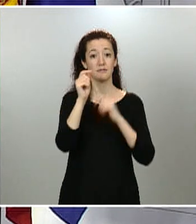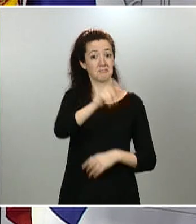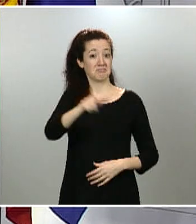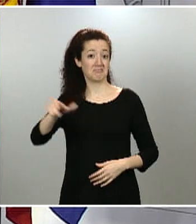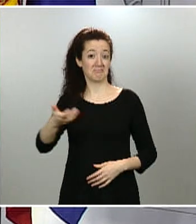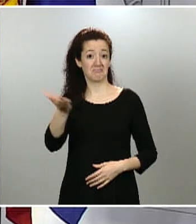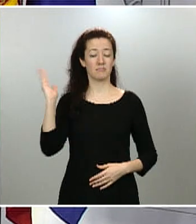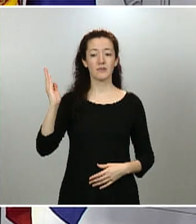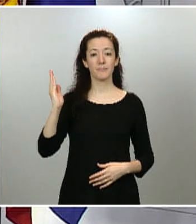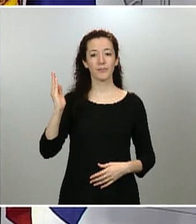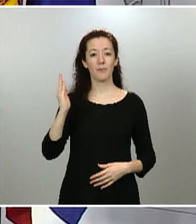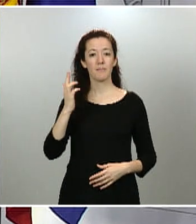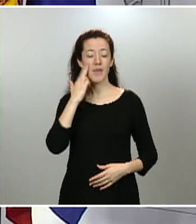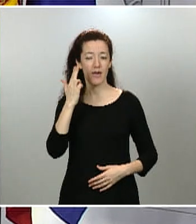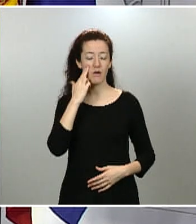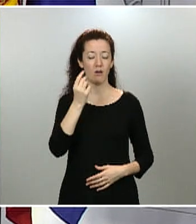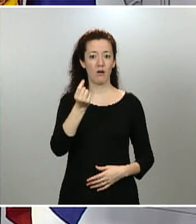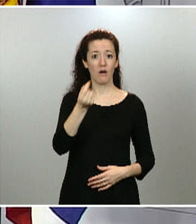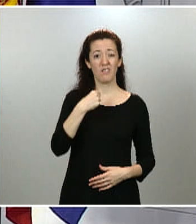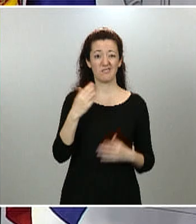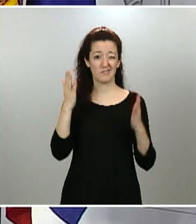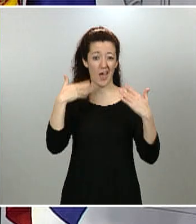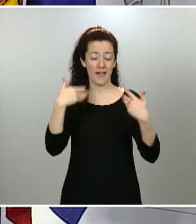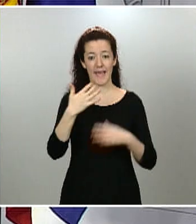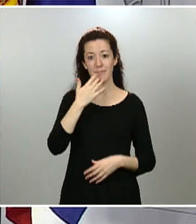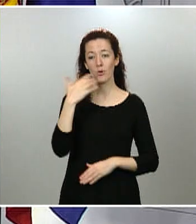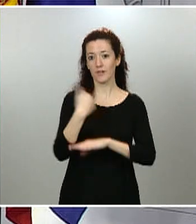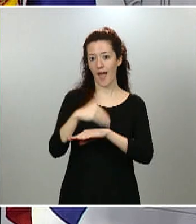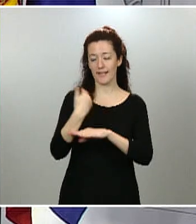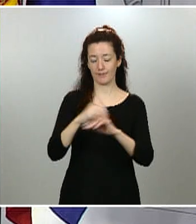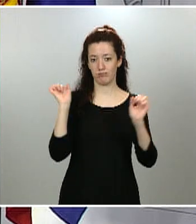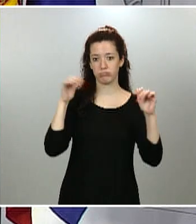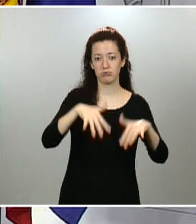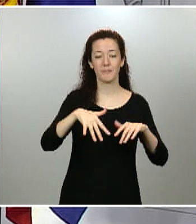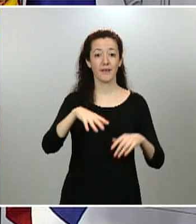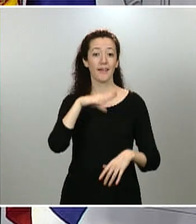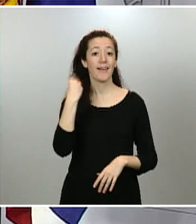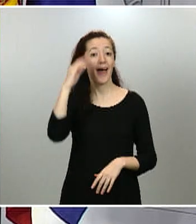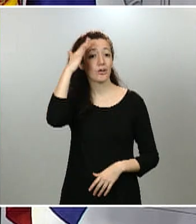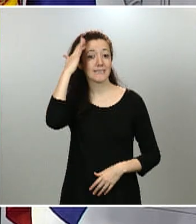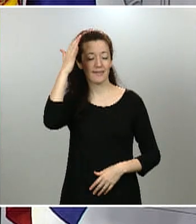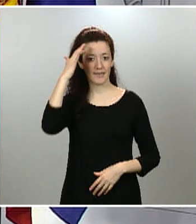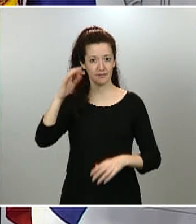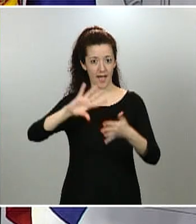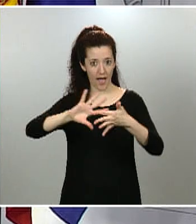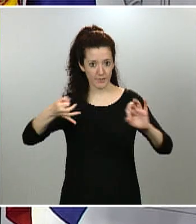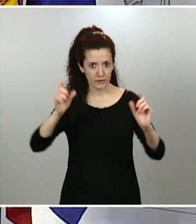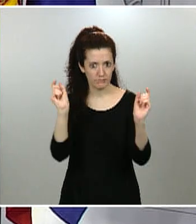ven más corrillos en las calles, adolescentes que quedan con sus amigos. ¿Podría dar, doctor Simón, un mensaje para estas personas?